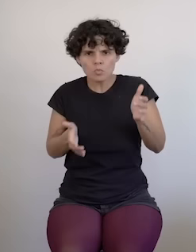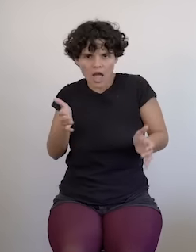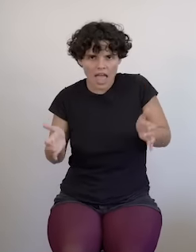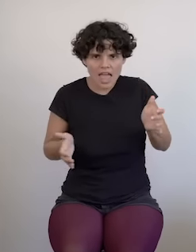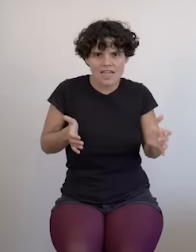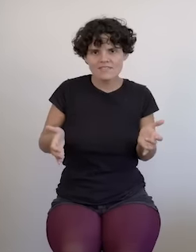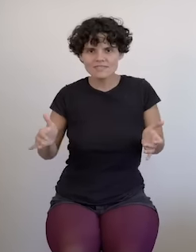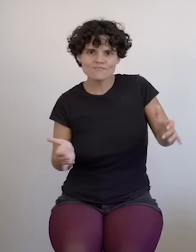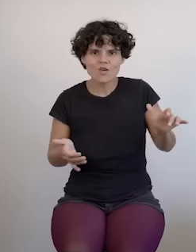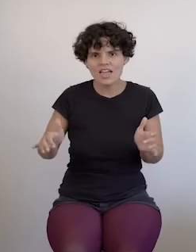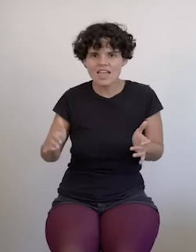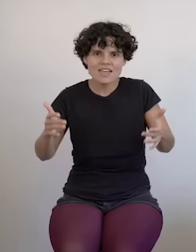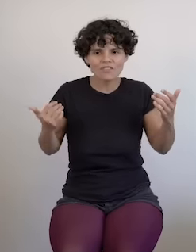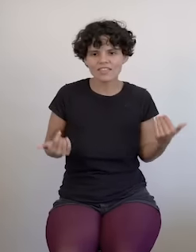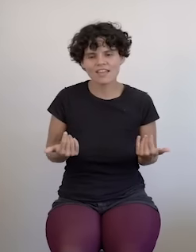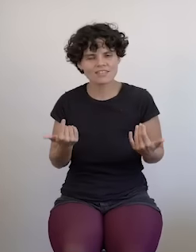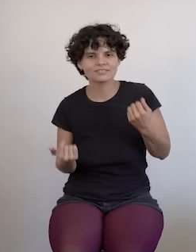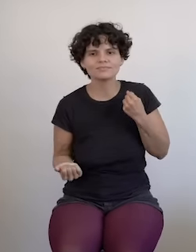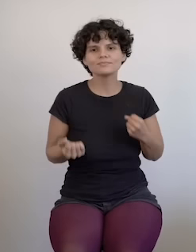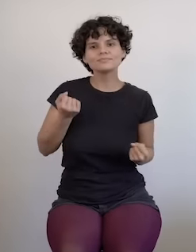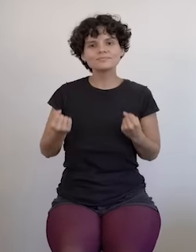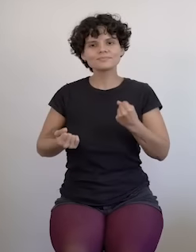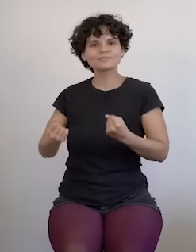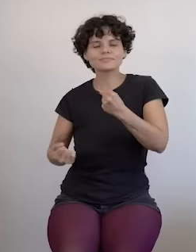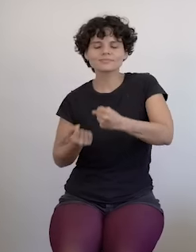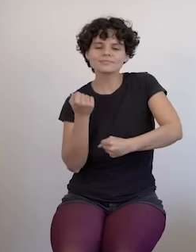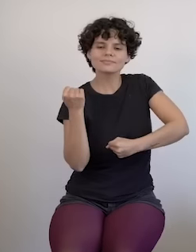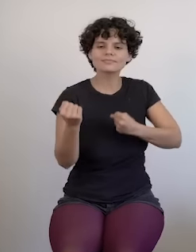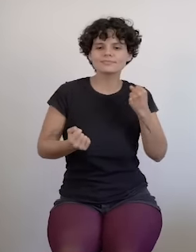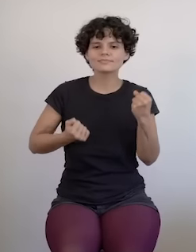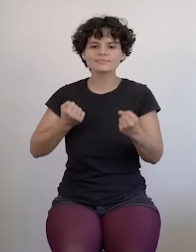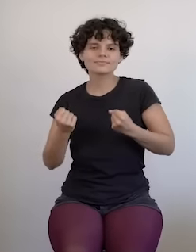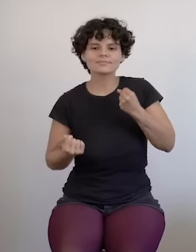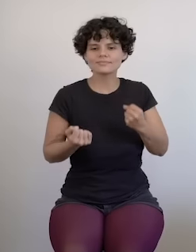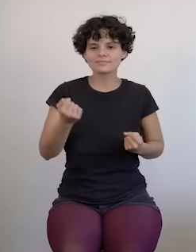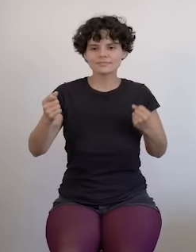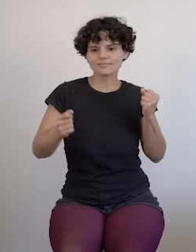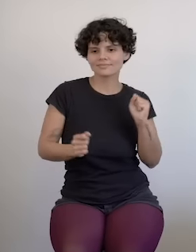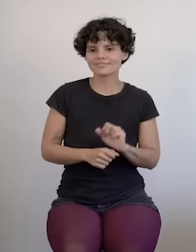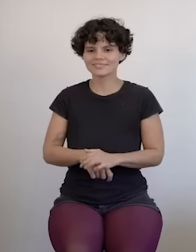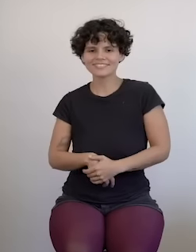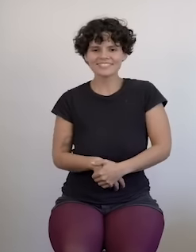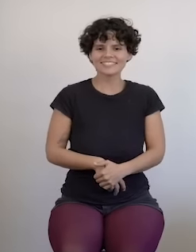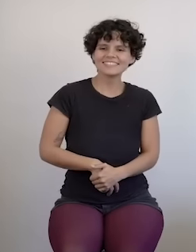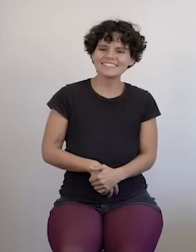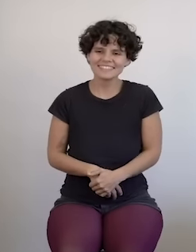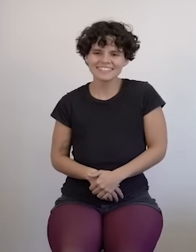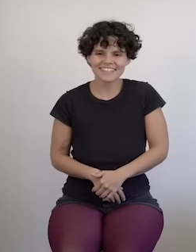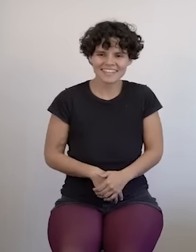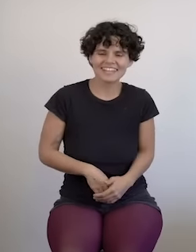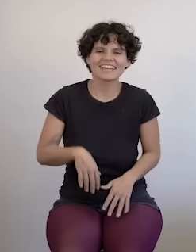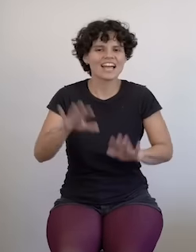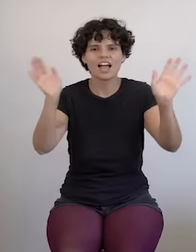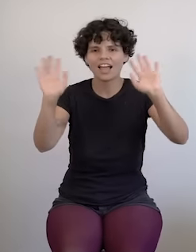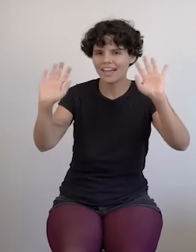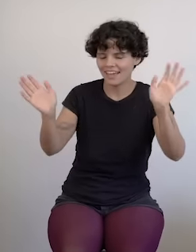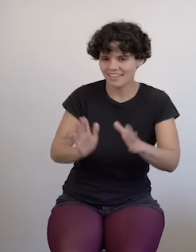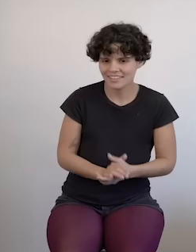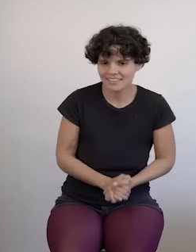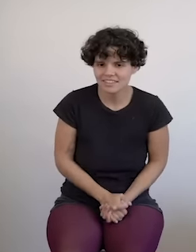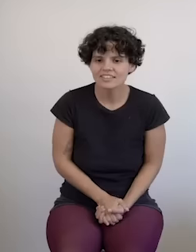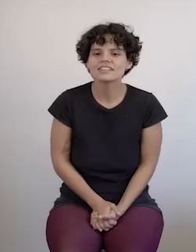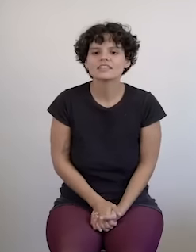No, bueno, pero pues la cadera, vos, güey. Pum, ahí, pum. Y después para allá, después para allá, después le la vuelta, que es ahí. Ándale, José.